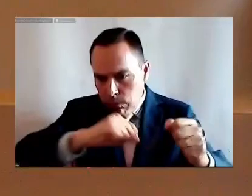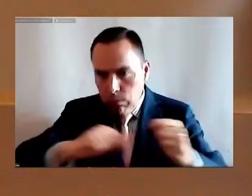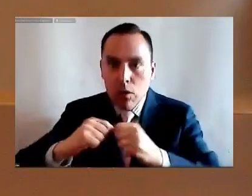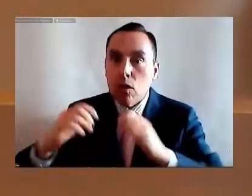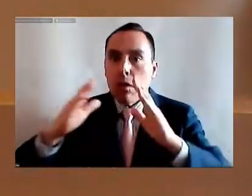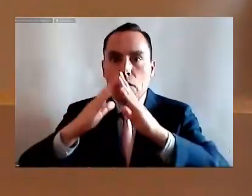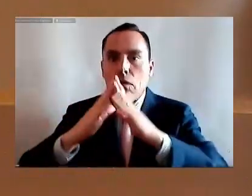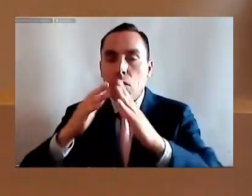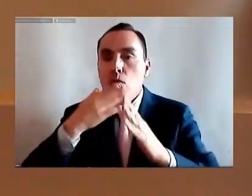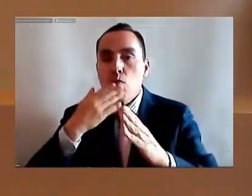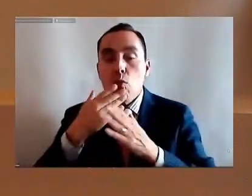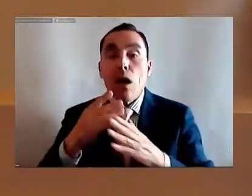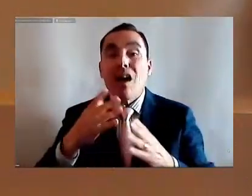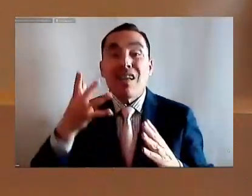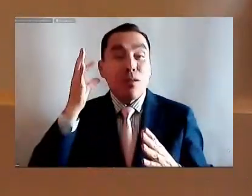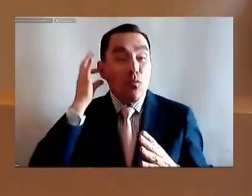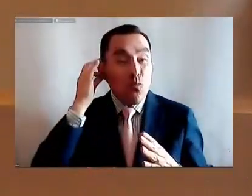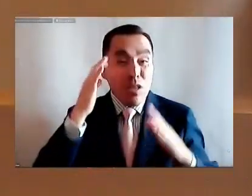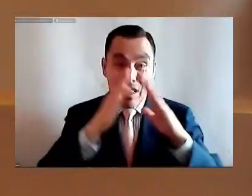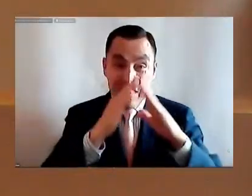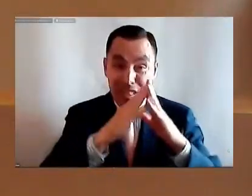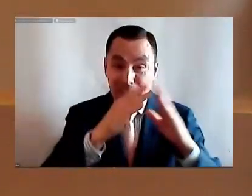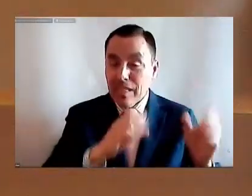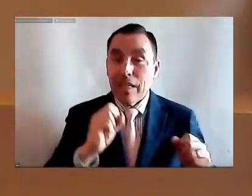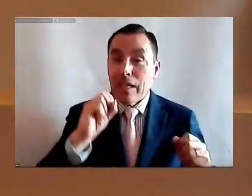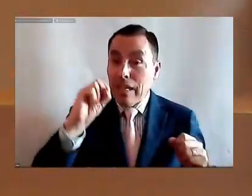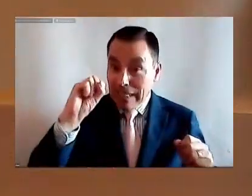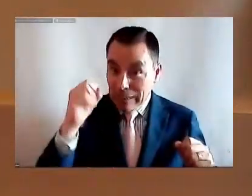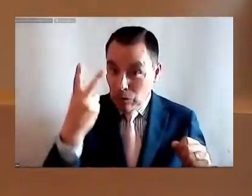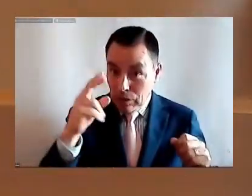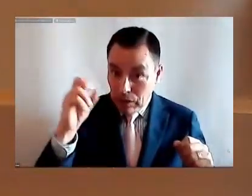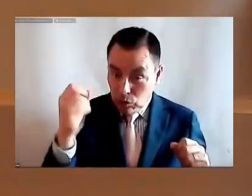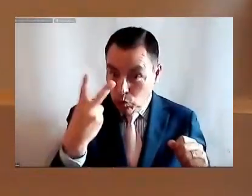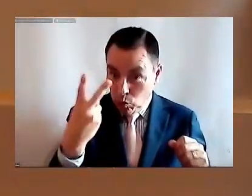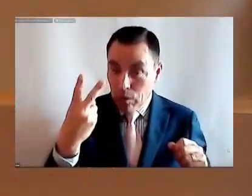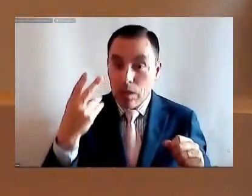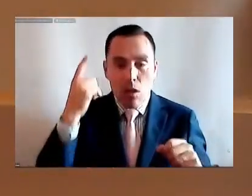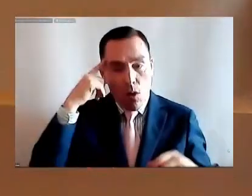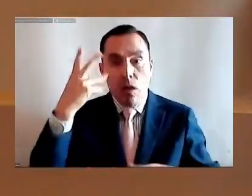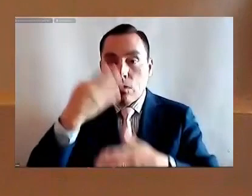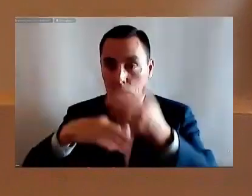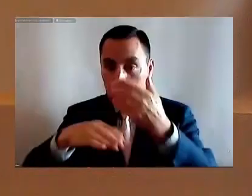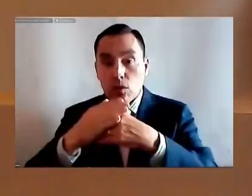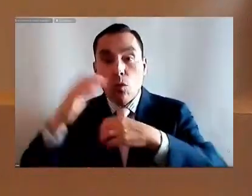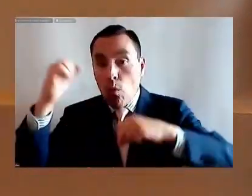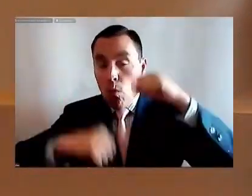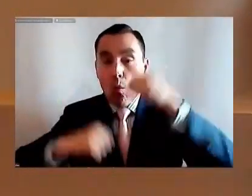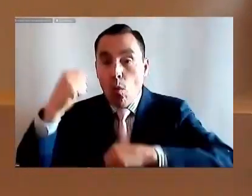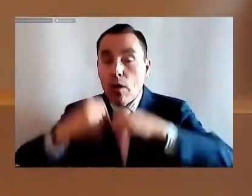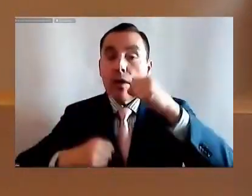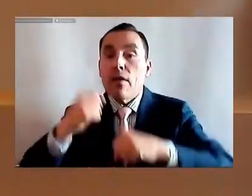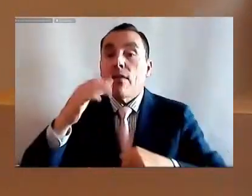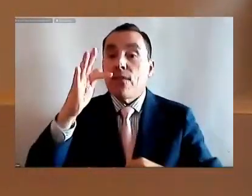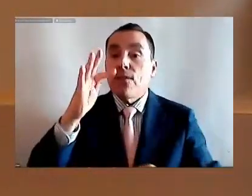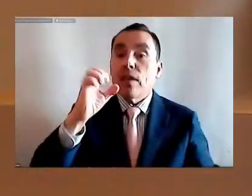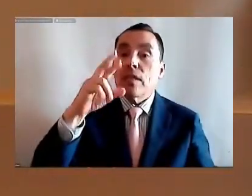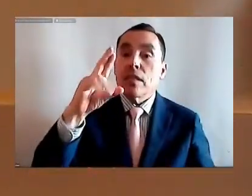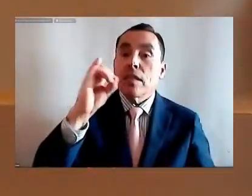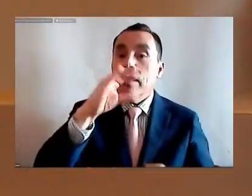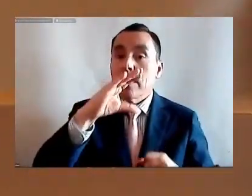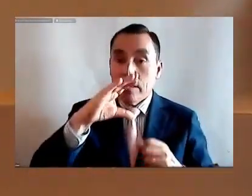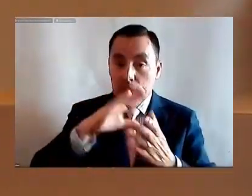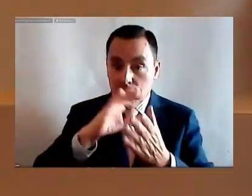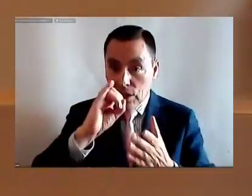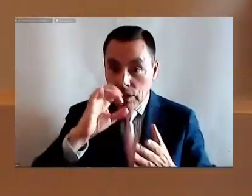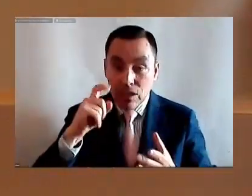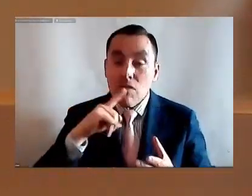en el hogar con los niños, en la segunda revolución industrial, esto lo explica muy bien Silvia Federici, y se consolida a principios del